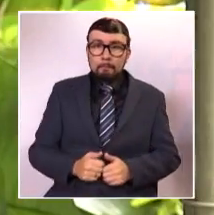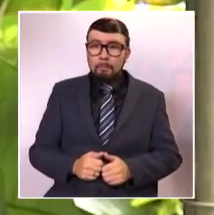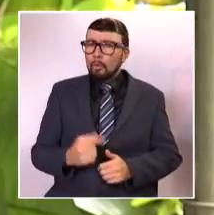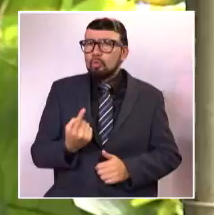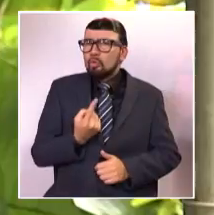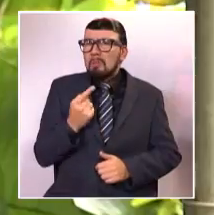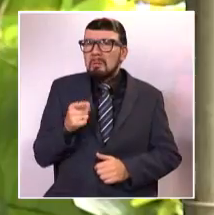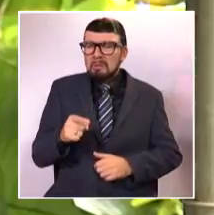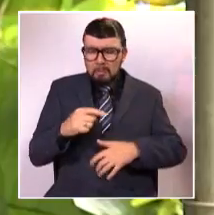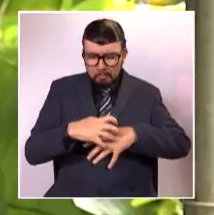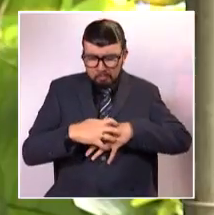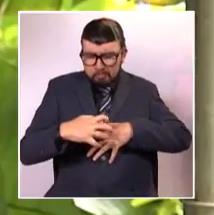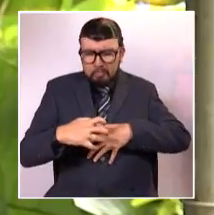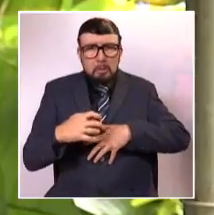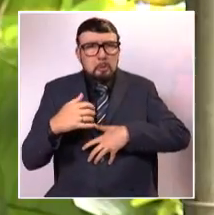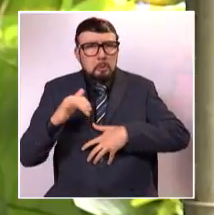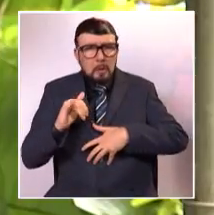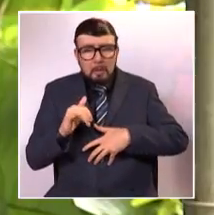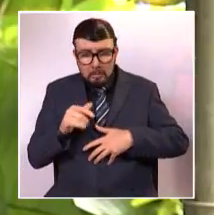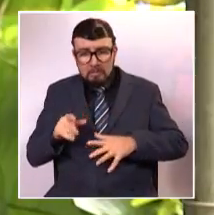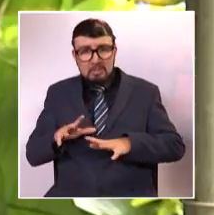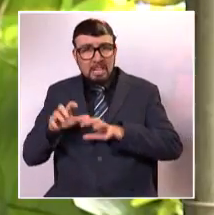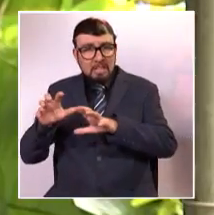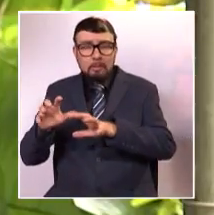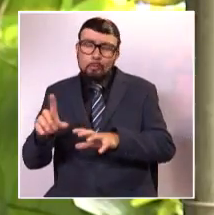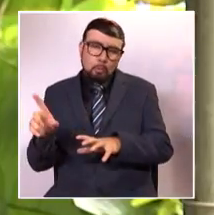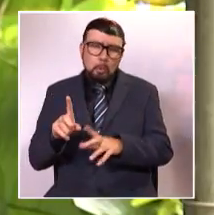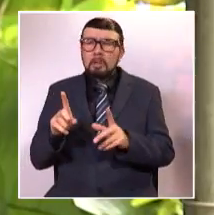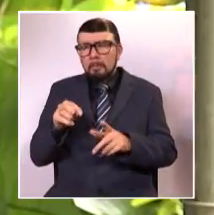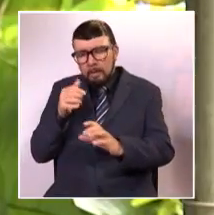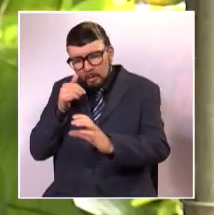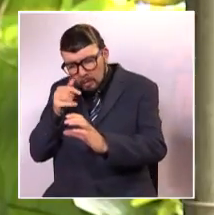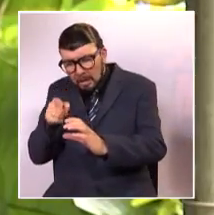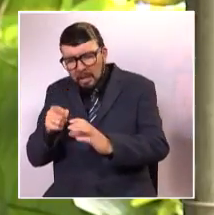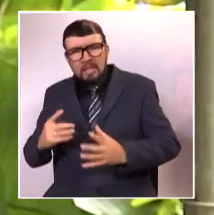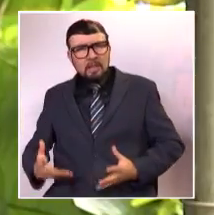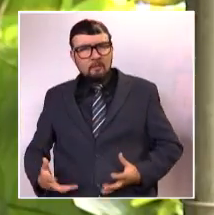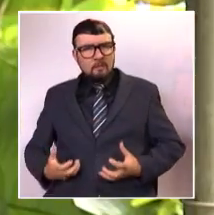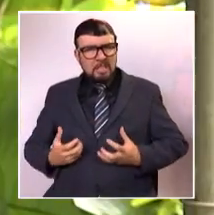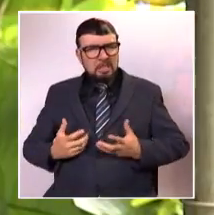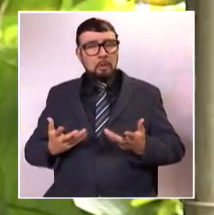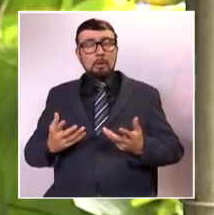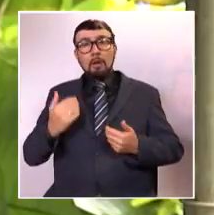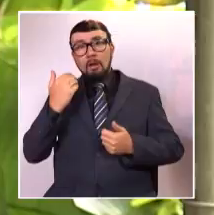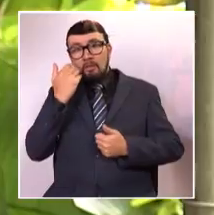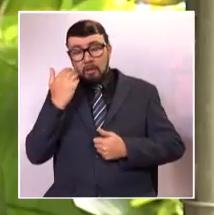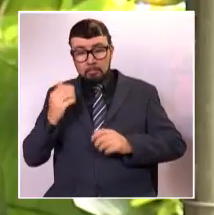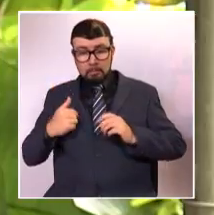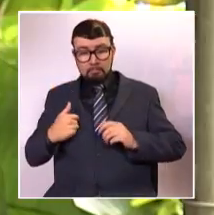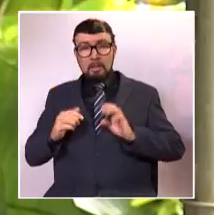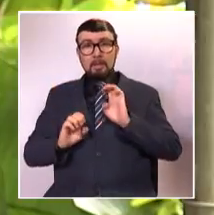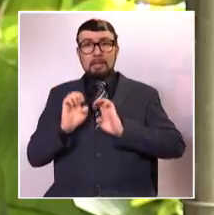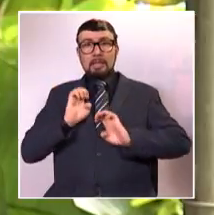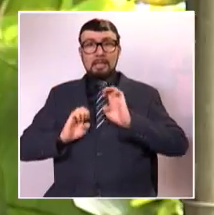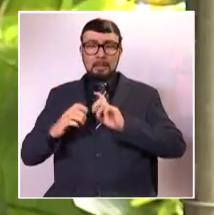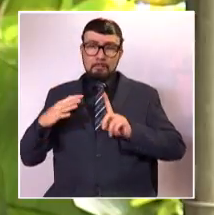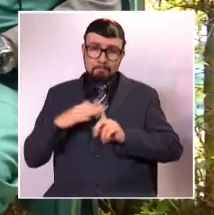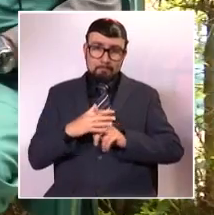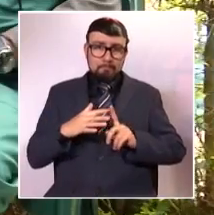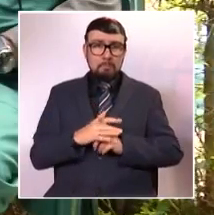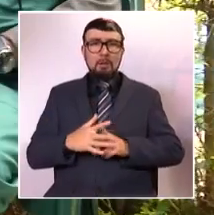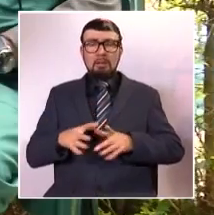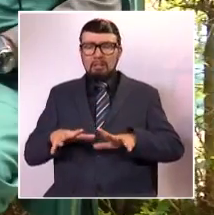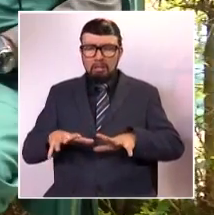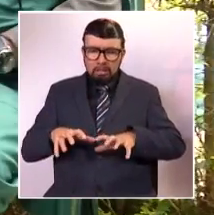tiene que ver con todas las entidades infecciosas, no infecciosas, autoinmunes, degenerativas, etcétera.